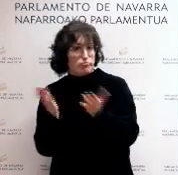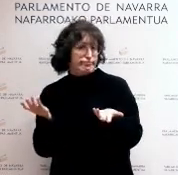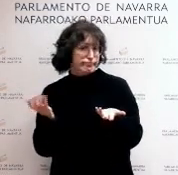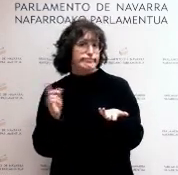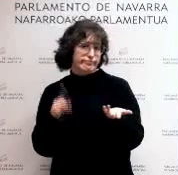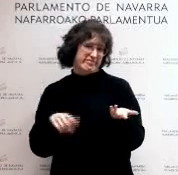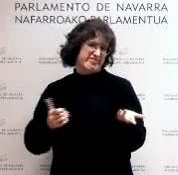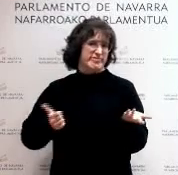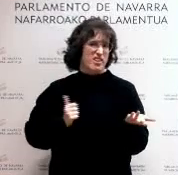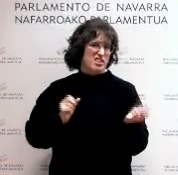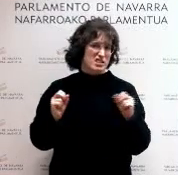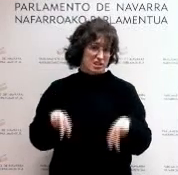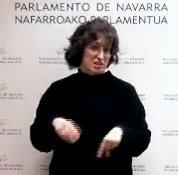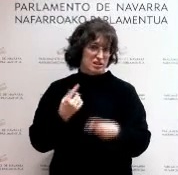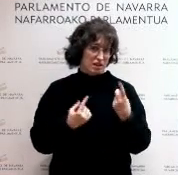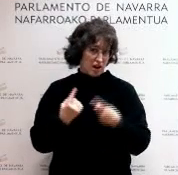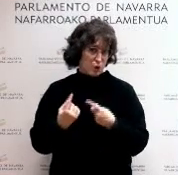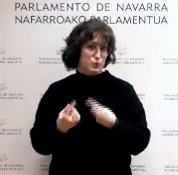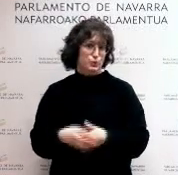desaprovechan. Por ejemplo, en